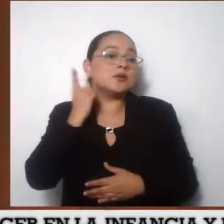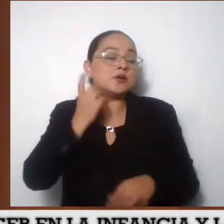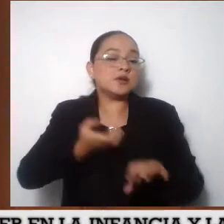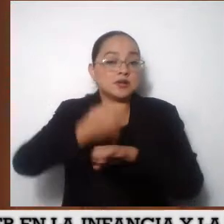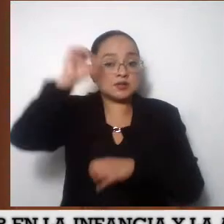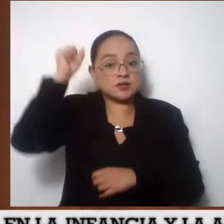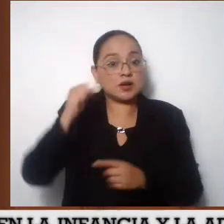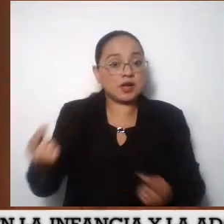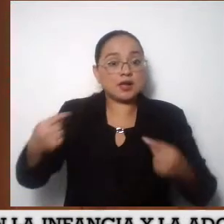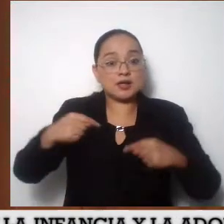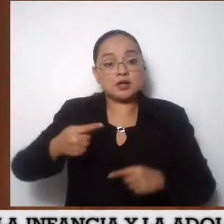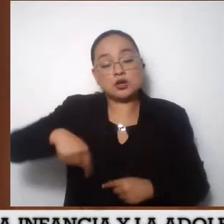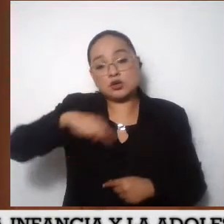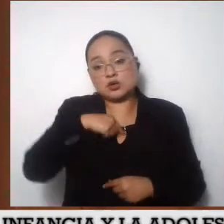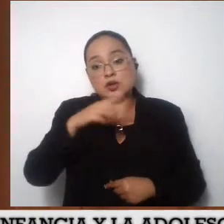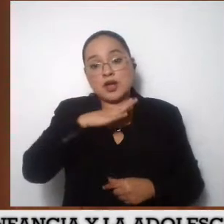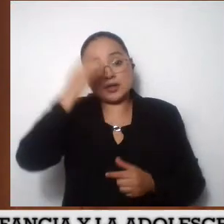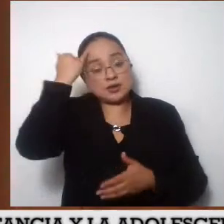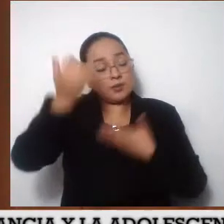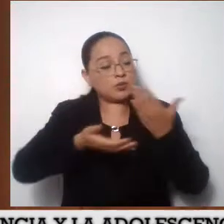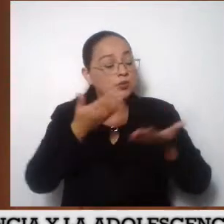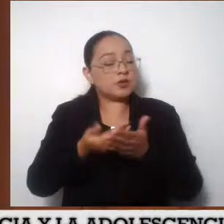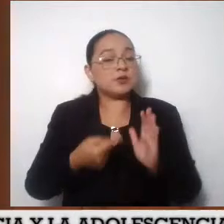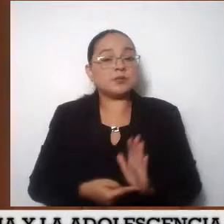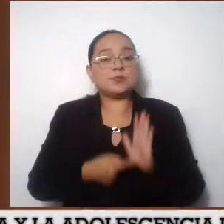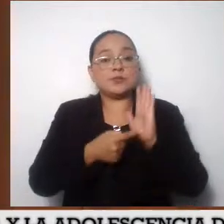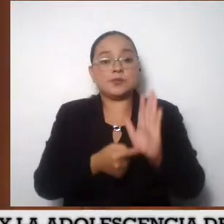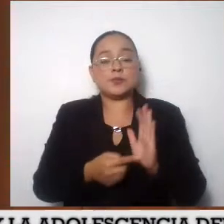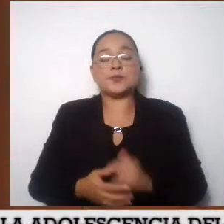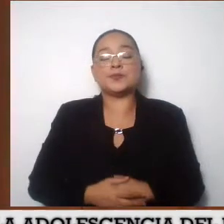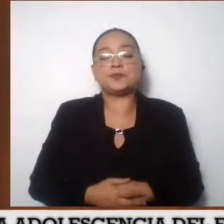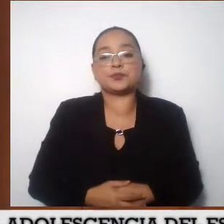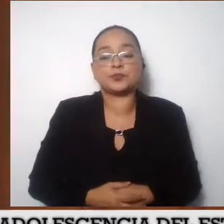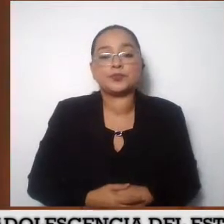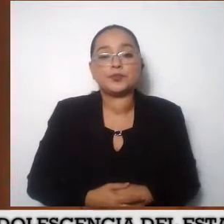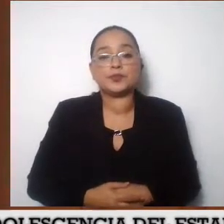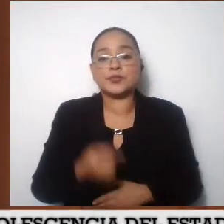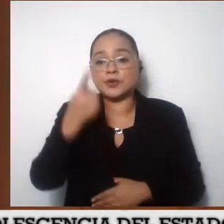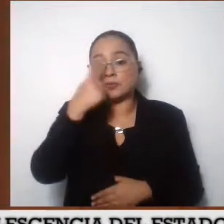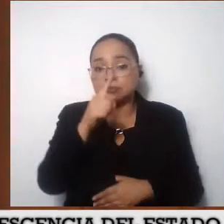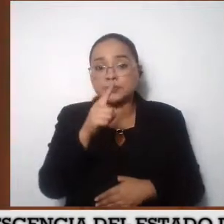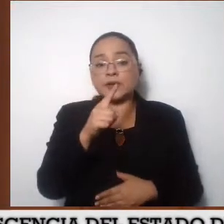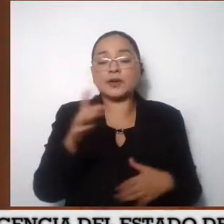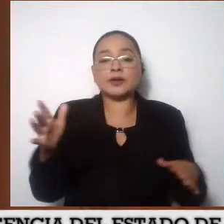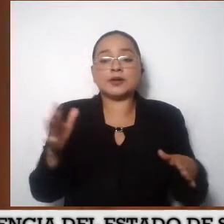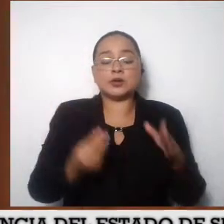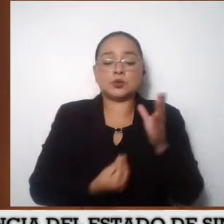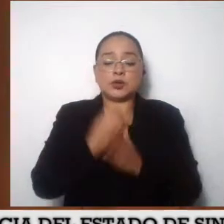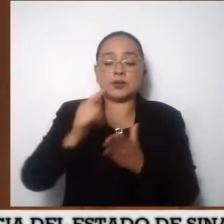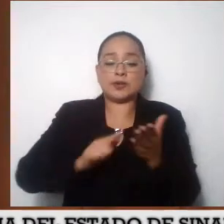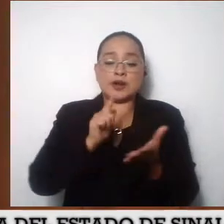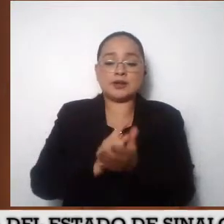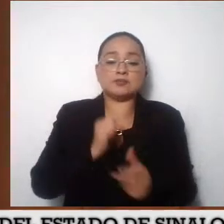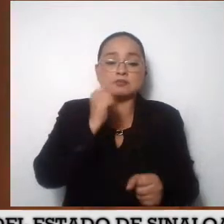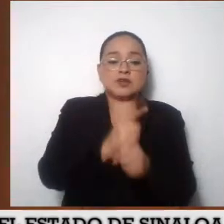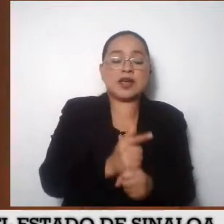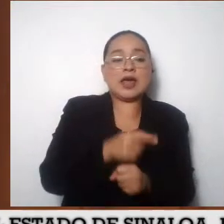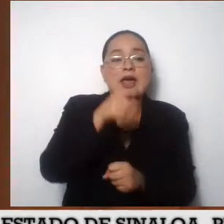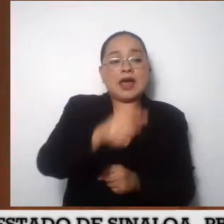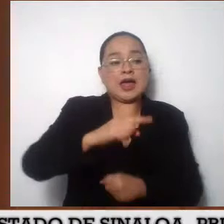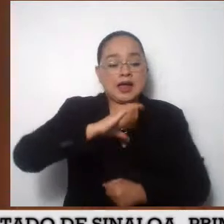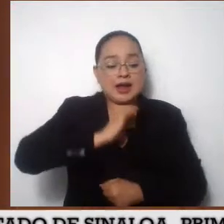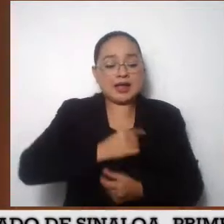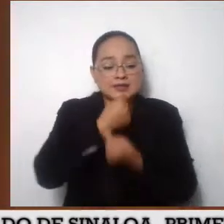permitimos presentar ante esta soberanía la siguiente. Iniciativa con proyecto de decreto por el que se expide la ley para la detección oportuna del cáncer de la infancia